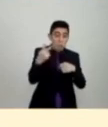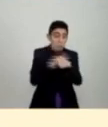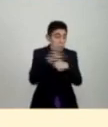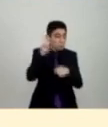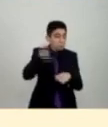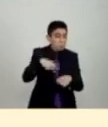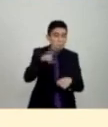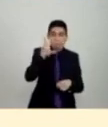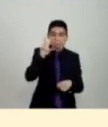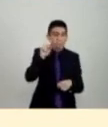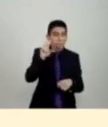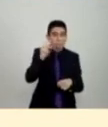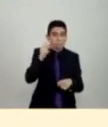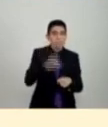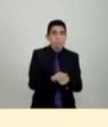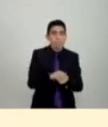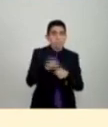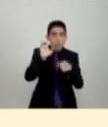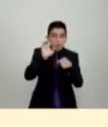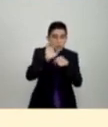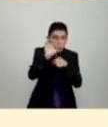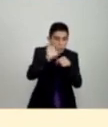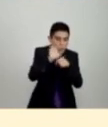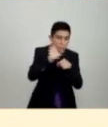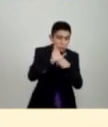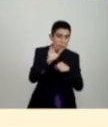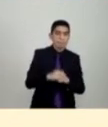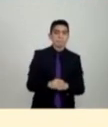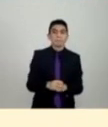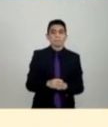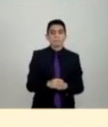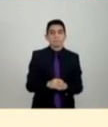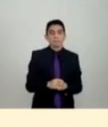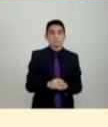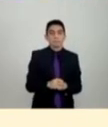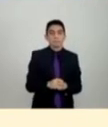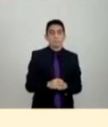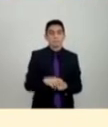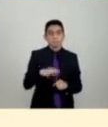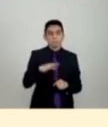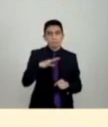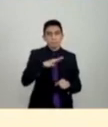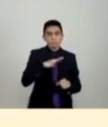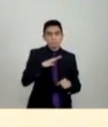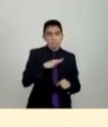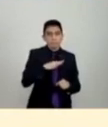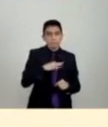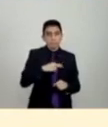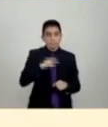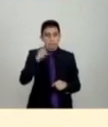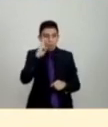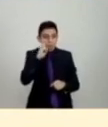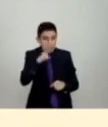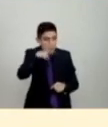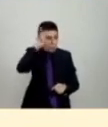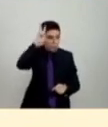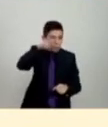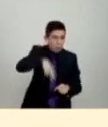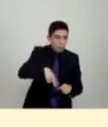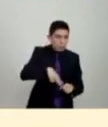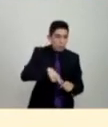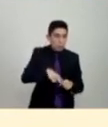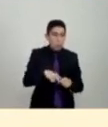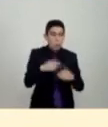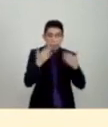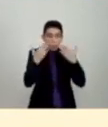Y la investigan a la colombiana, con todas las trabas posibles para que la verdad surja en ningún lado, ¿no? Con todos